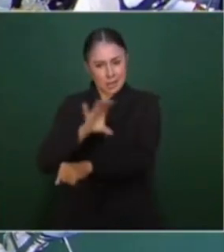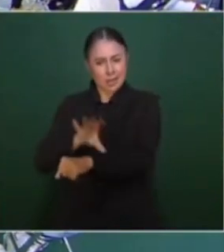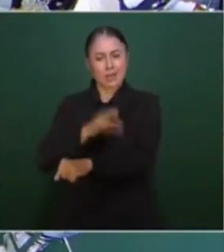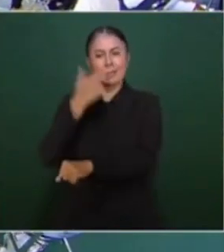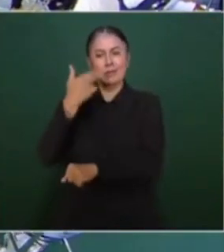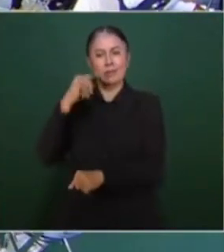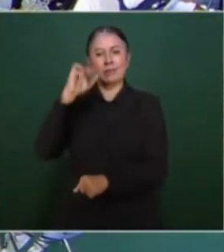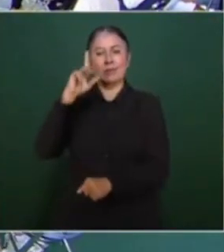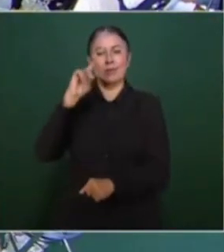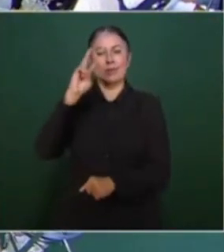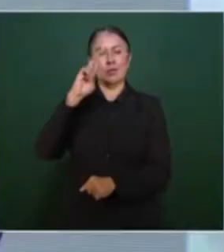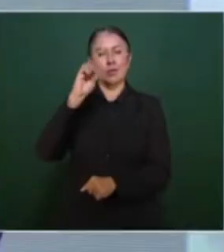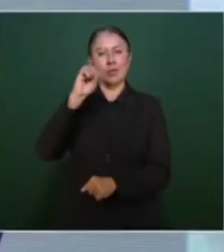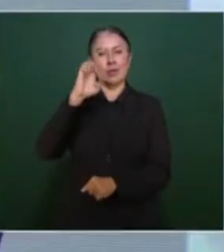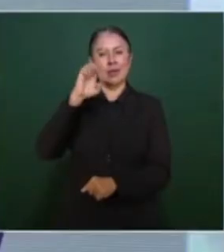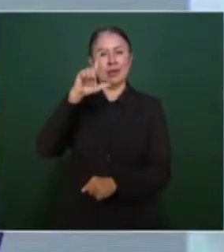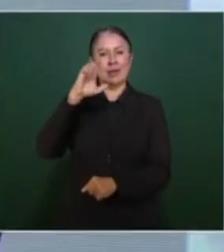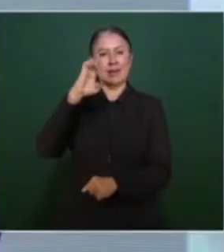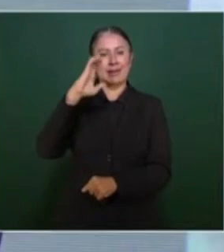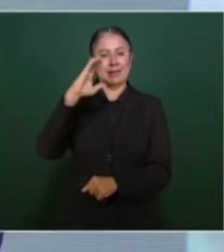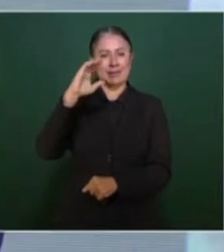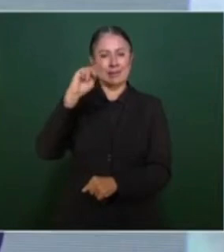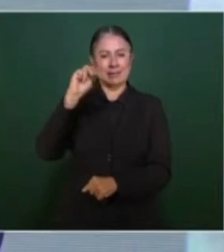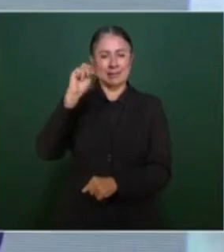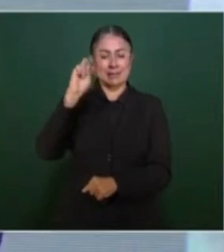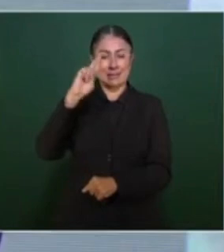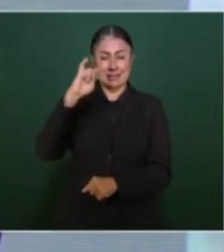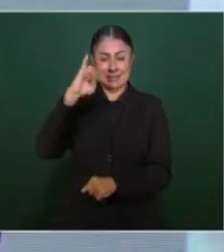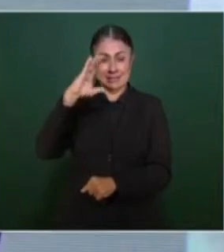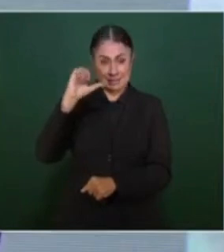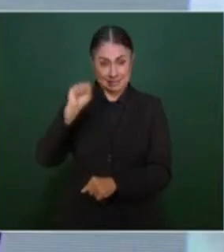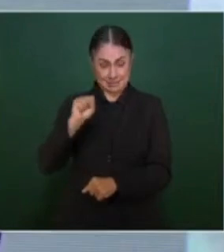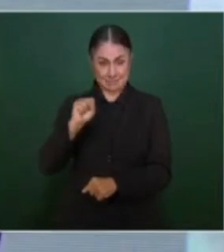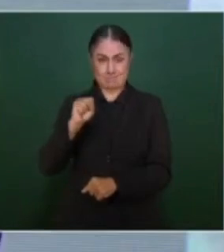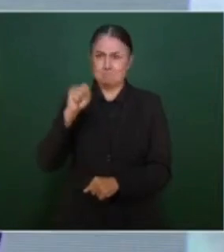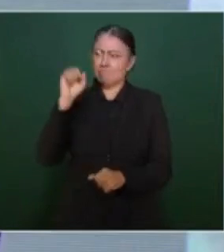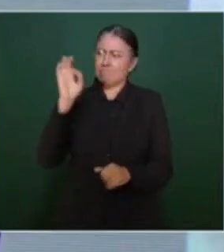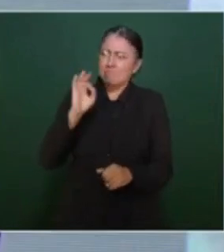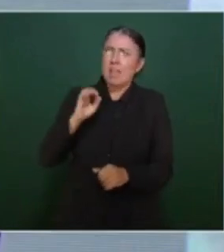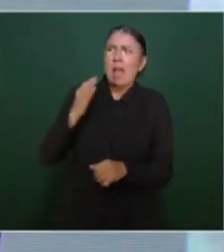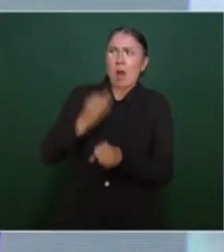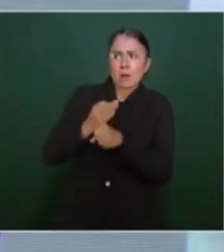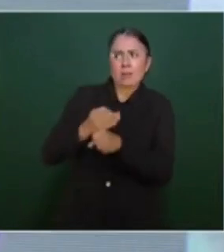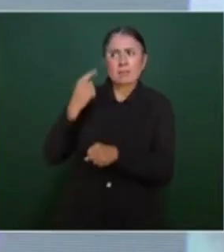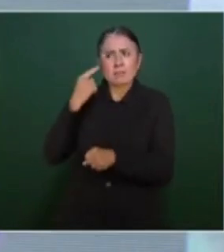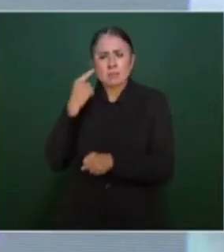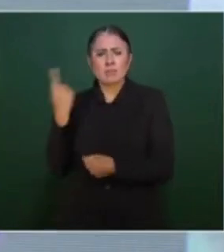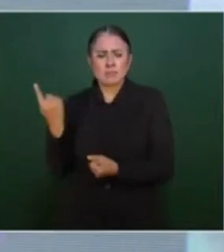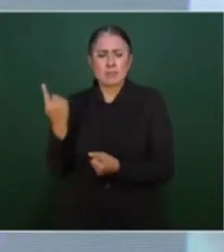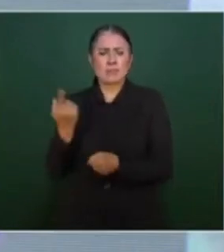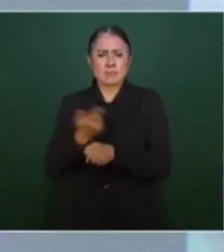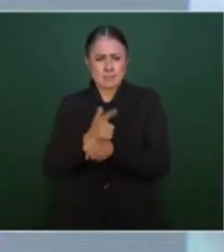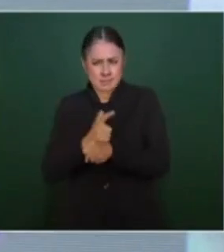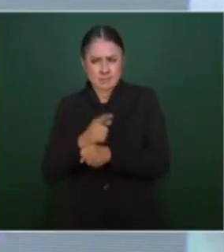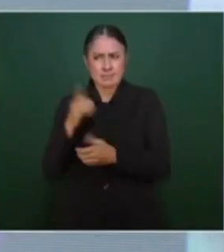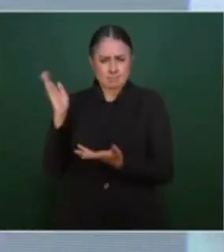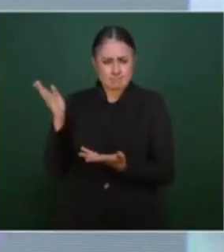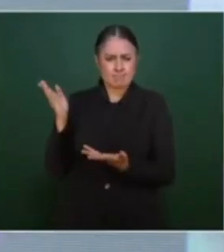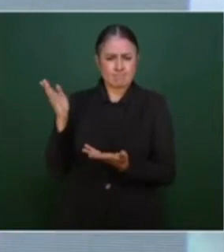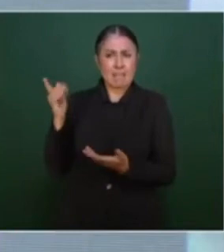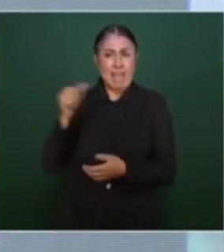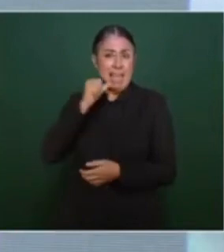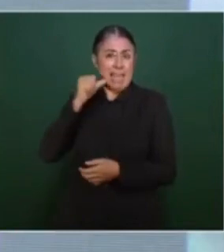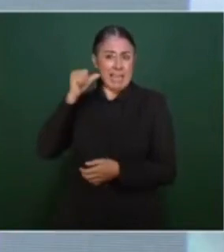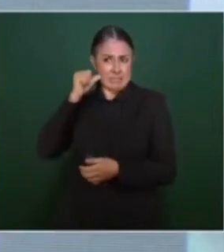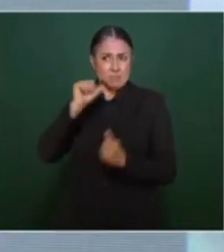escuchando o va a saberlo el licenciado Bartlett, que estuvo ayer aquí, para que